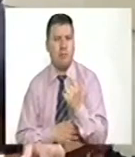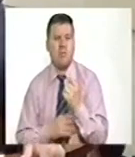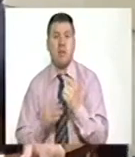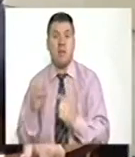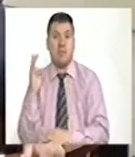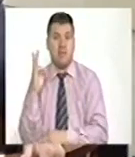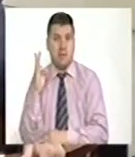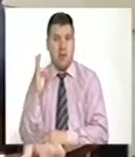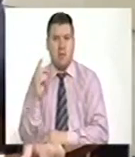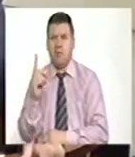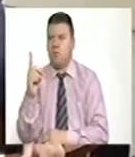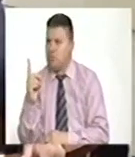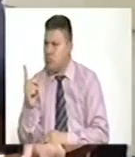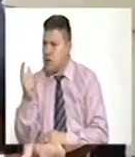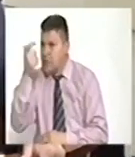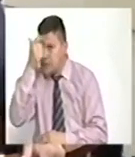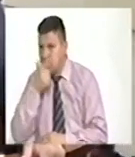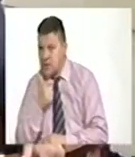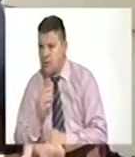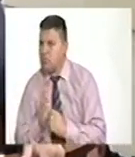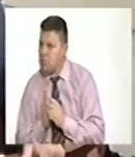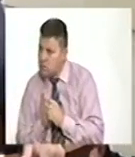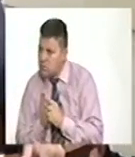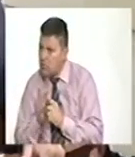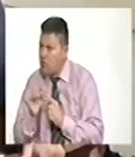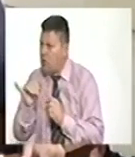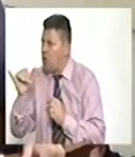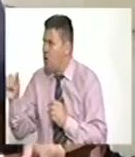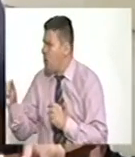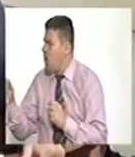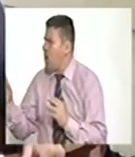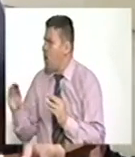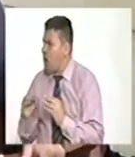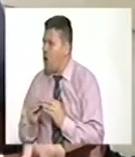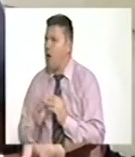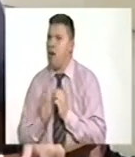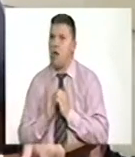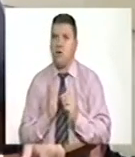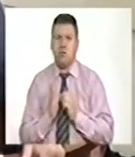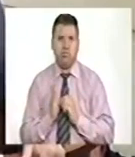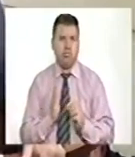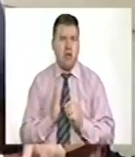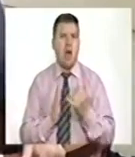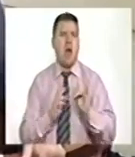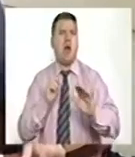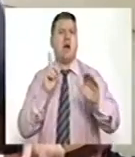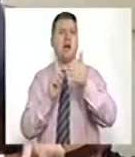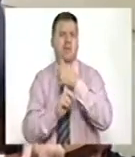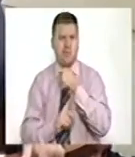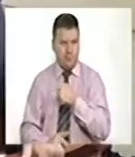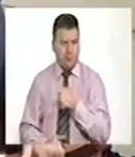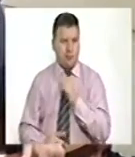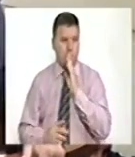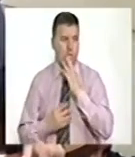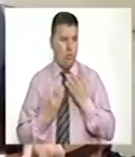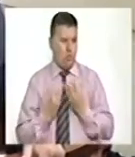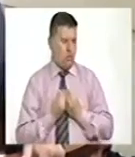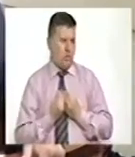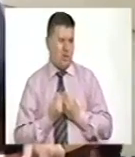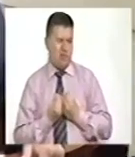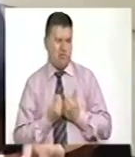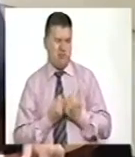testimonios coherentes, serios, que nos permitieron descubrir esta organización